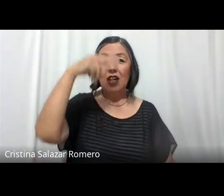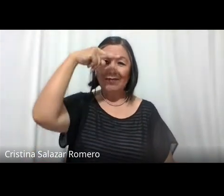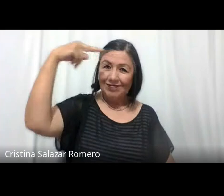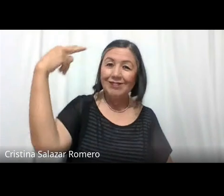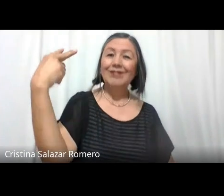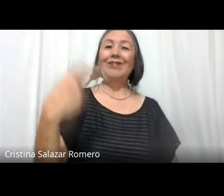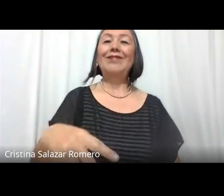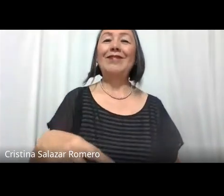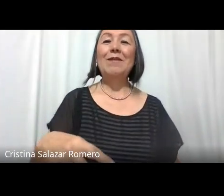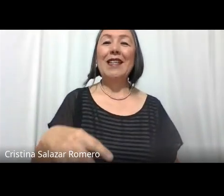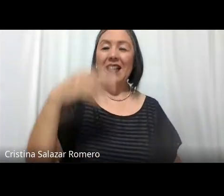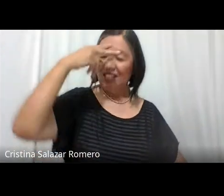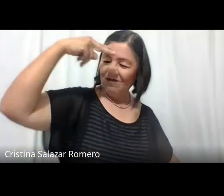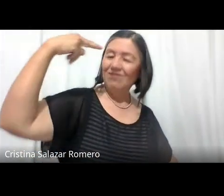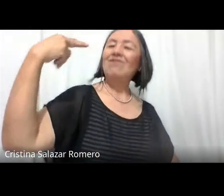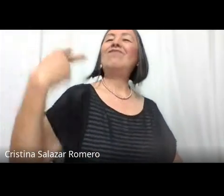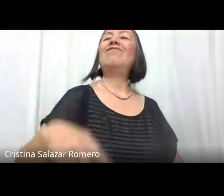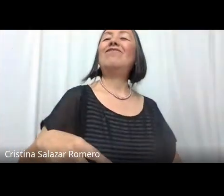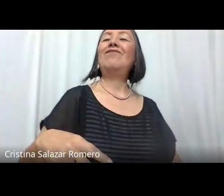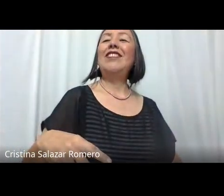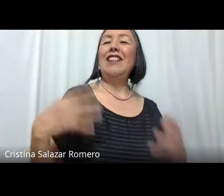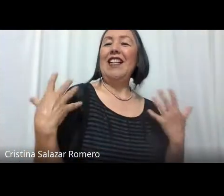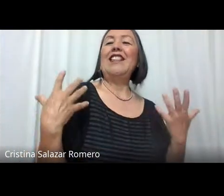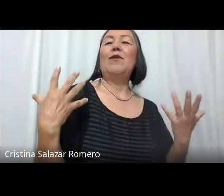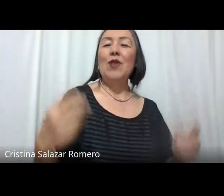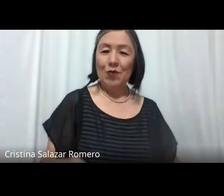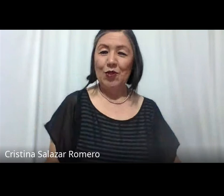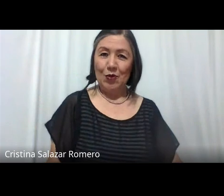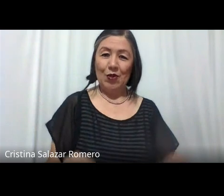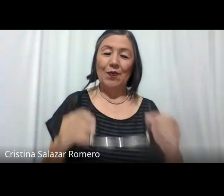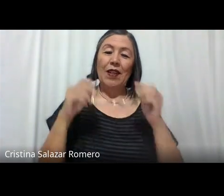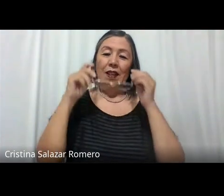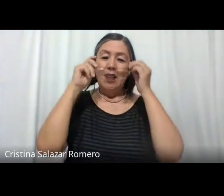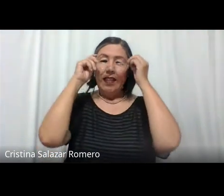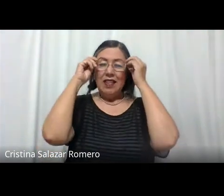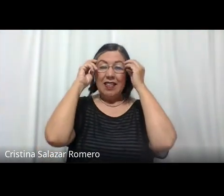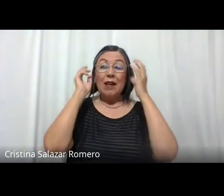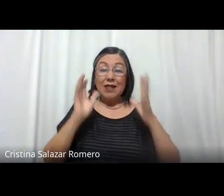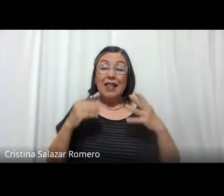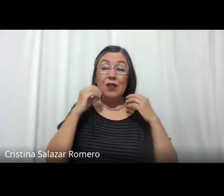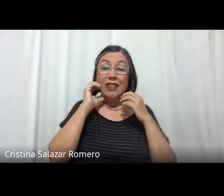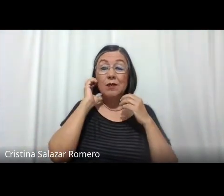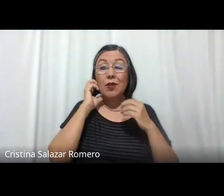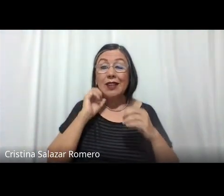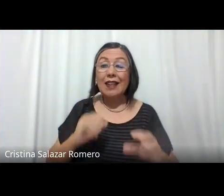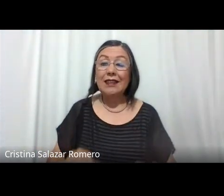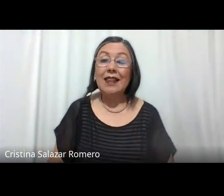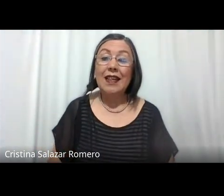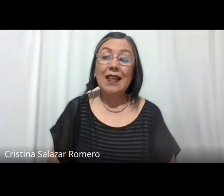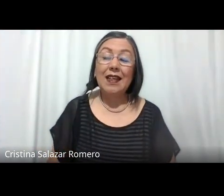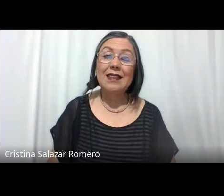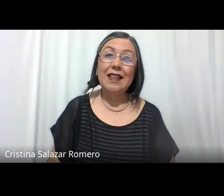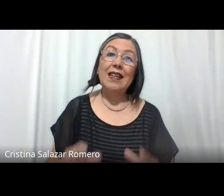México y mexicana, ¿sí? Así como de mucho orgullo. Y también algo que es